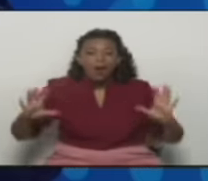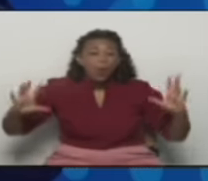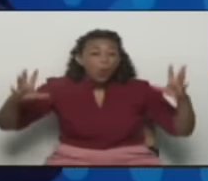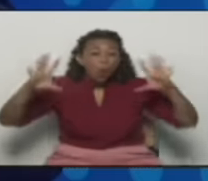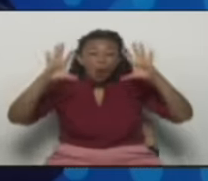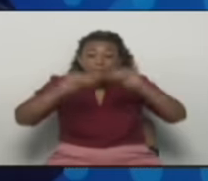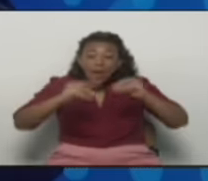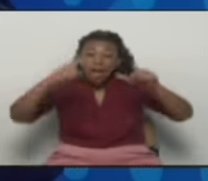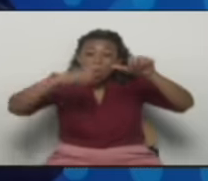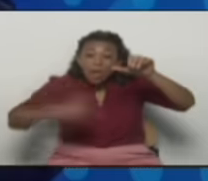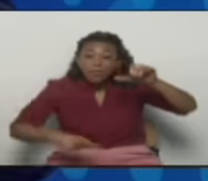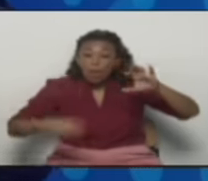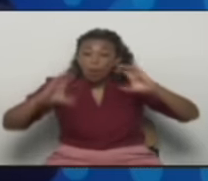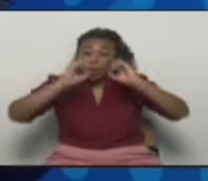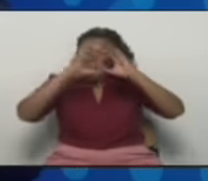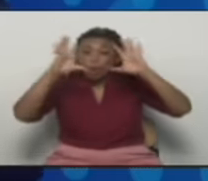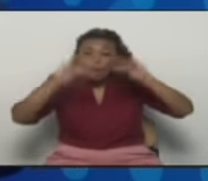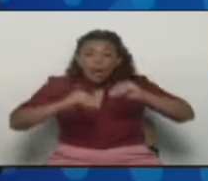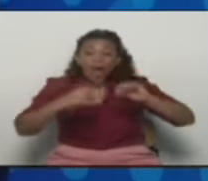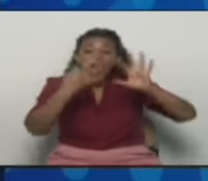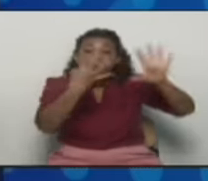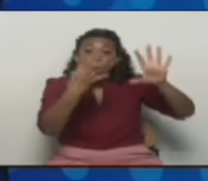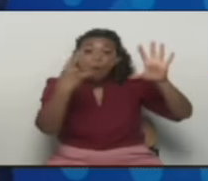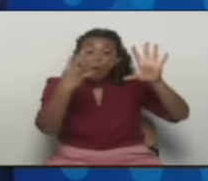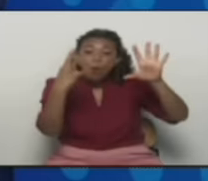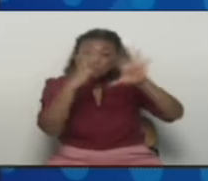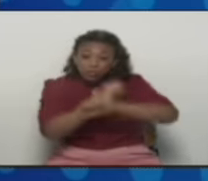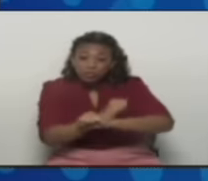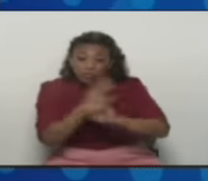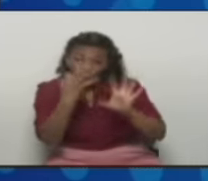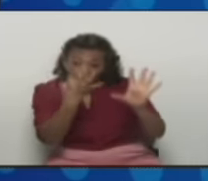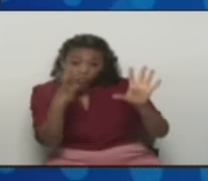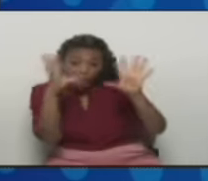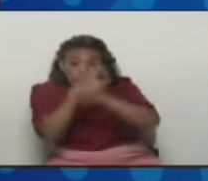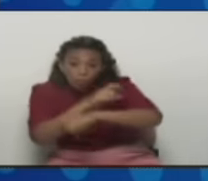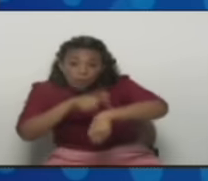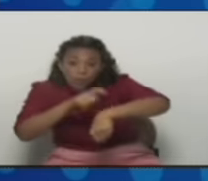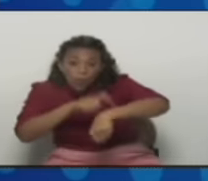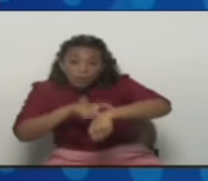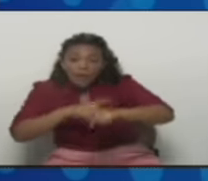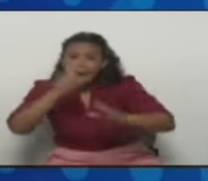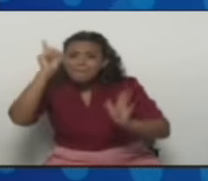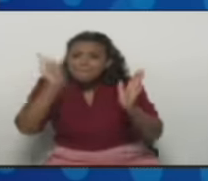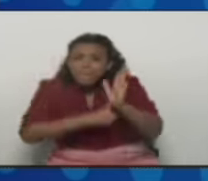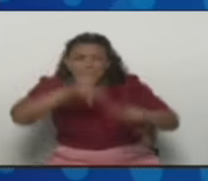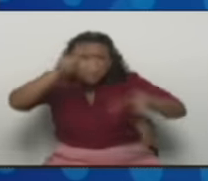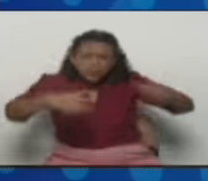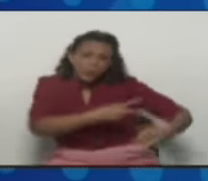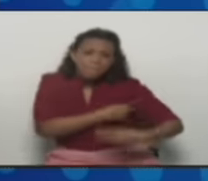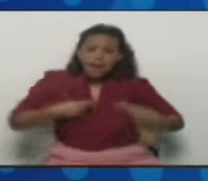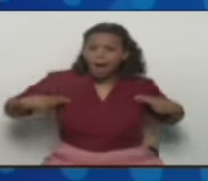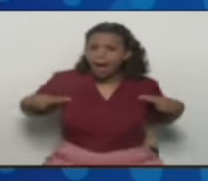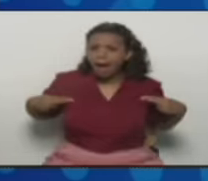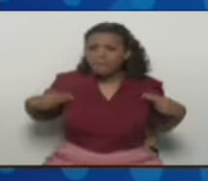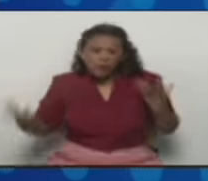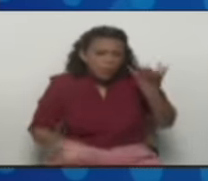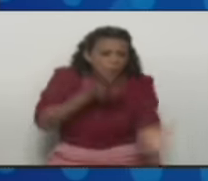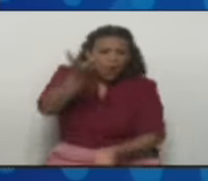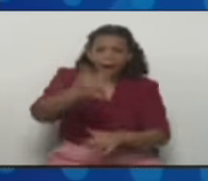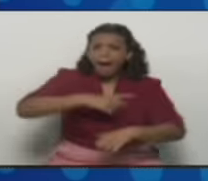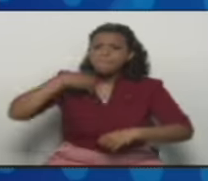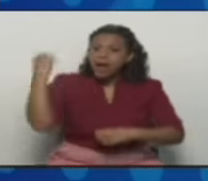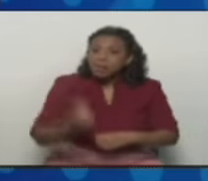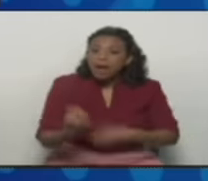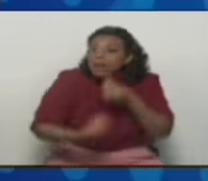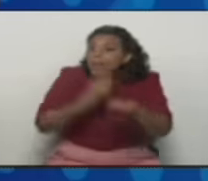país a las 8 de la noche el 28 de julio y sacan a los 1000 comanditos con delincuentes a quemar y a matar. ¿Qué